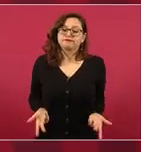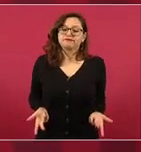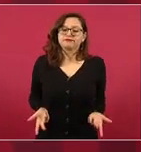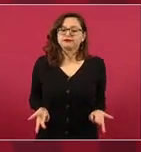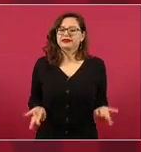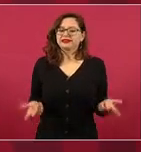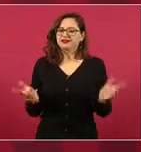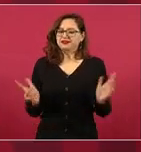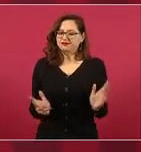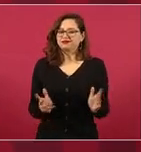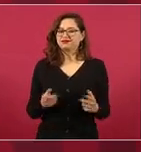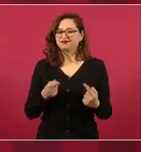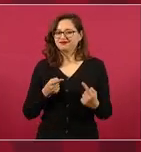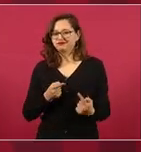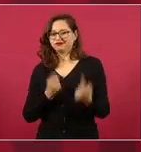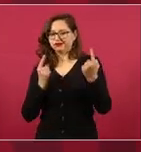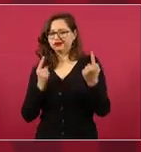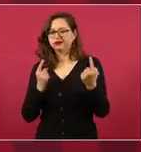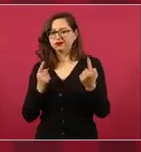asunto no resuelto,